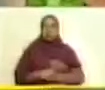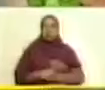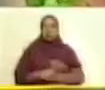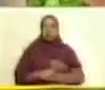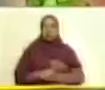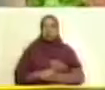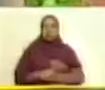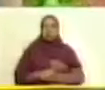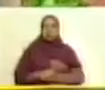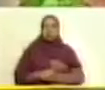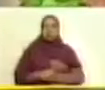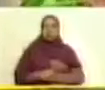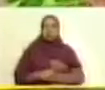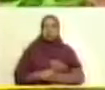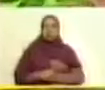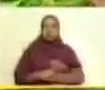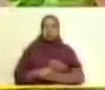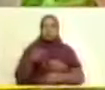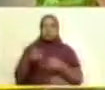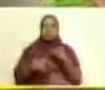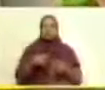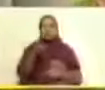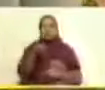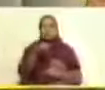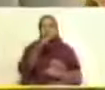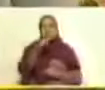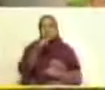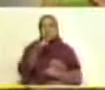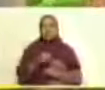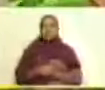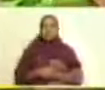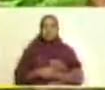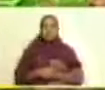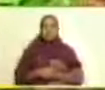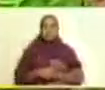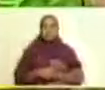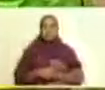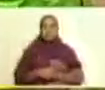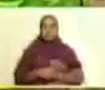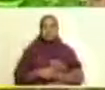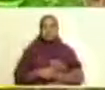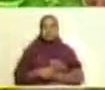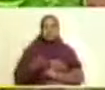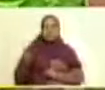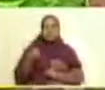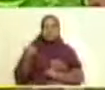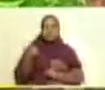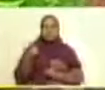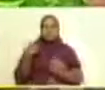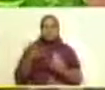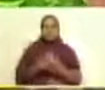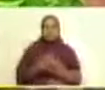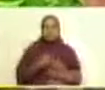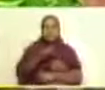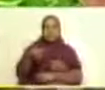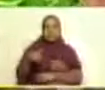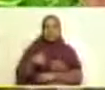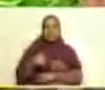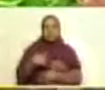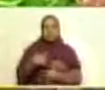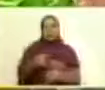puede hacer. Y además, algunos aprovechadores no se